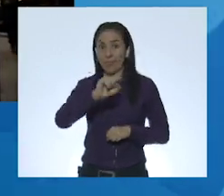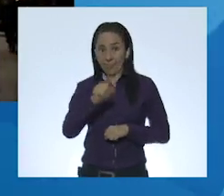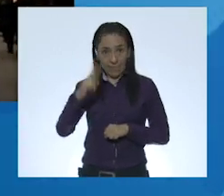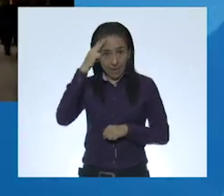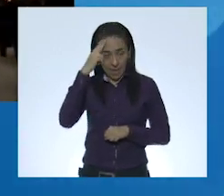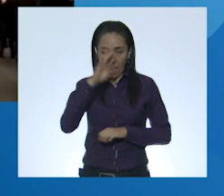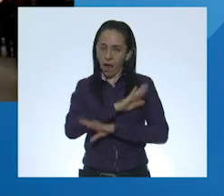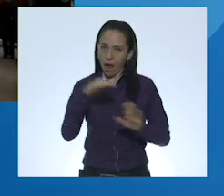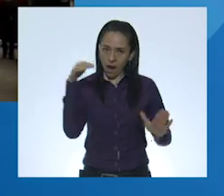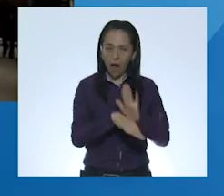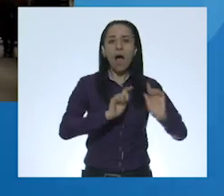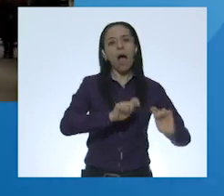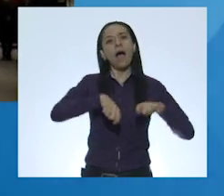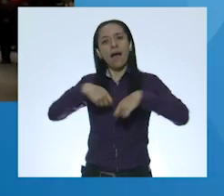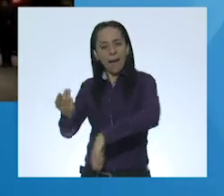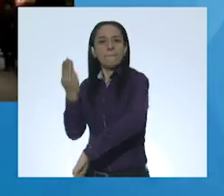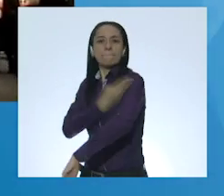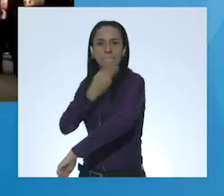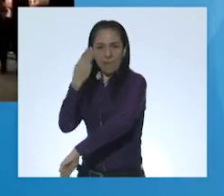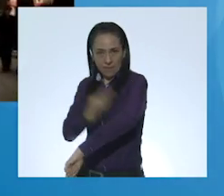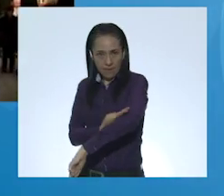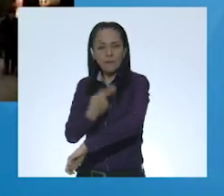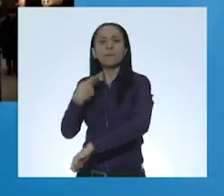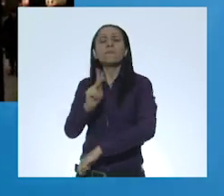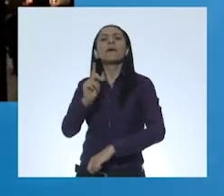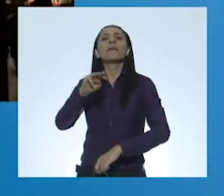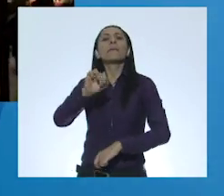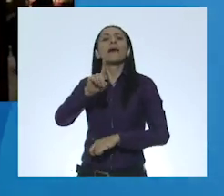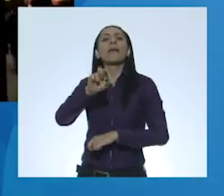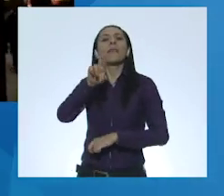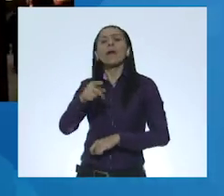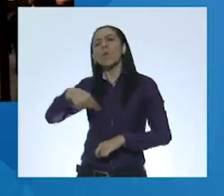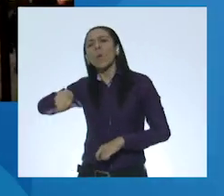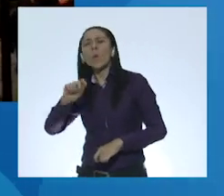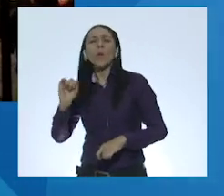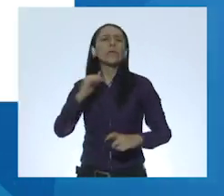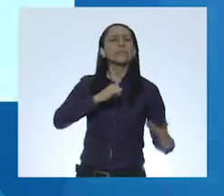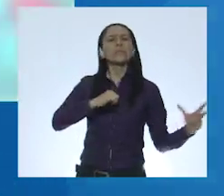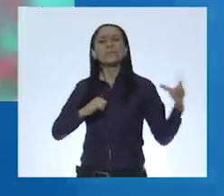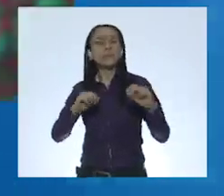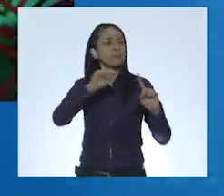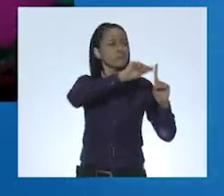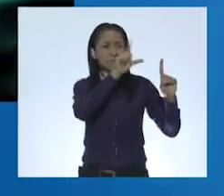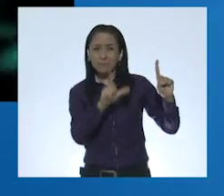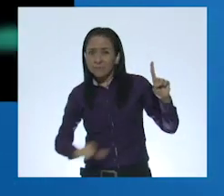aunque diversas fuerzas políticas actuaban en su contra. Las rebeliones estallaron por todo el país.